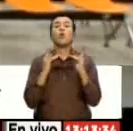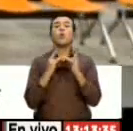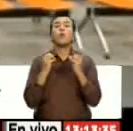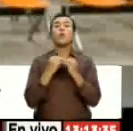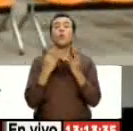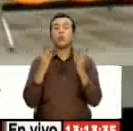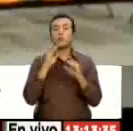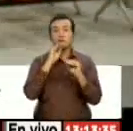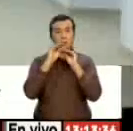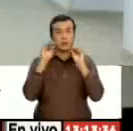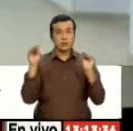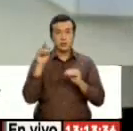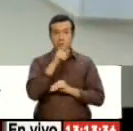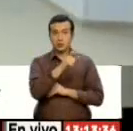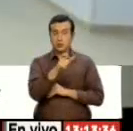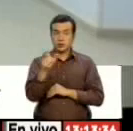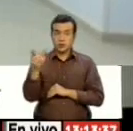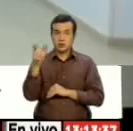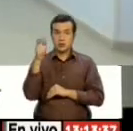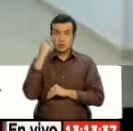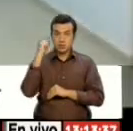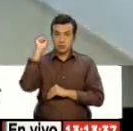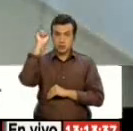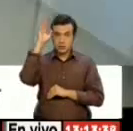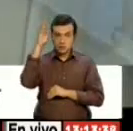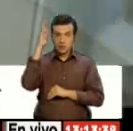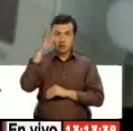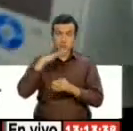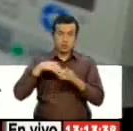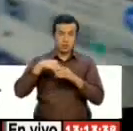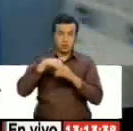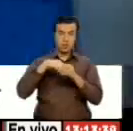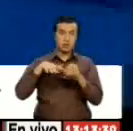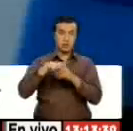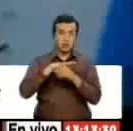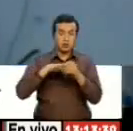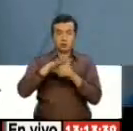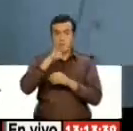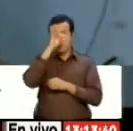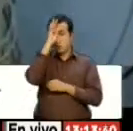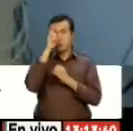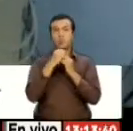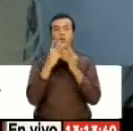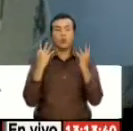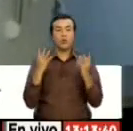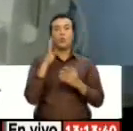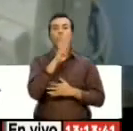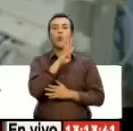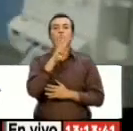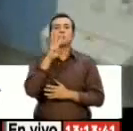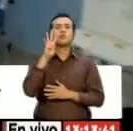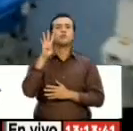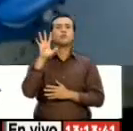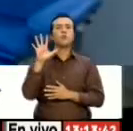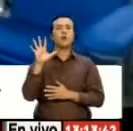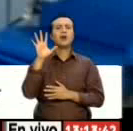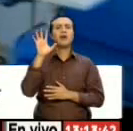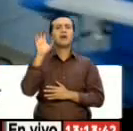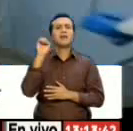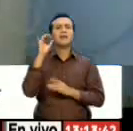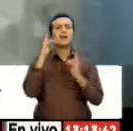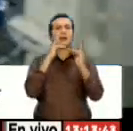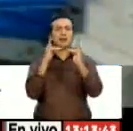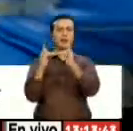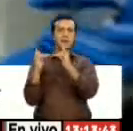esto también le prevenimos a la producción para que nos ruede las tomas del interior del hospital, tiene una capacidad de 450